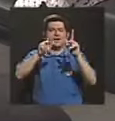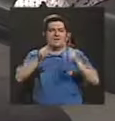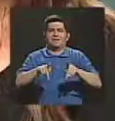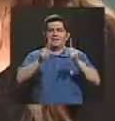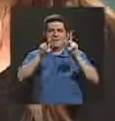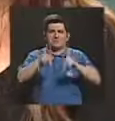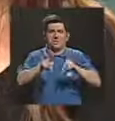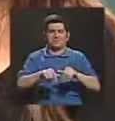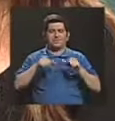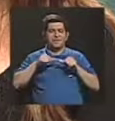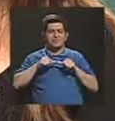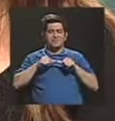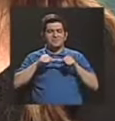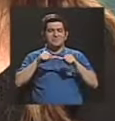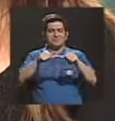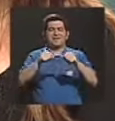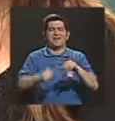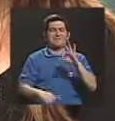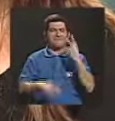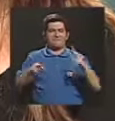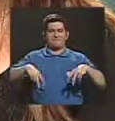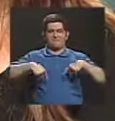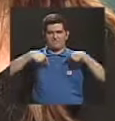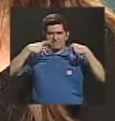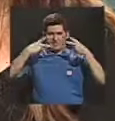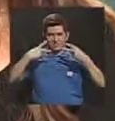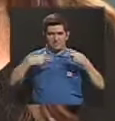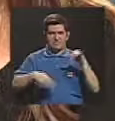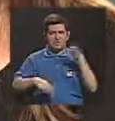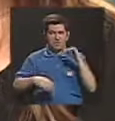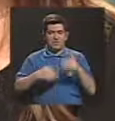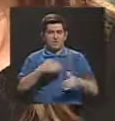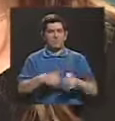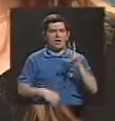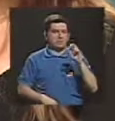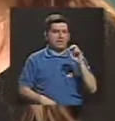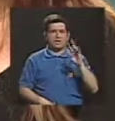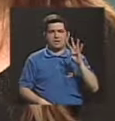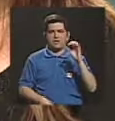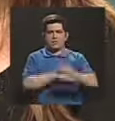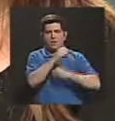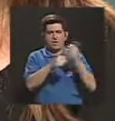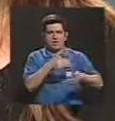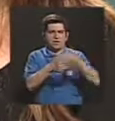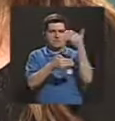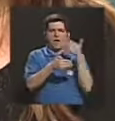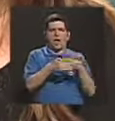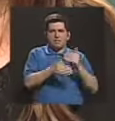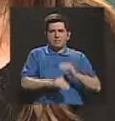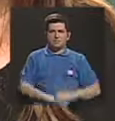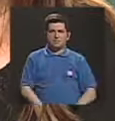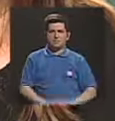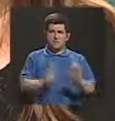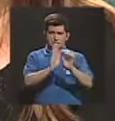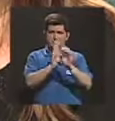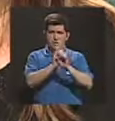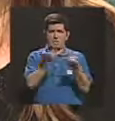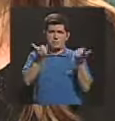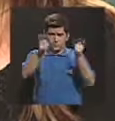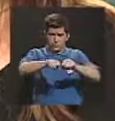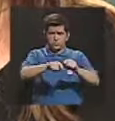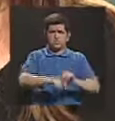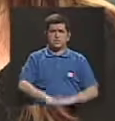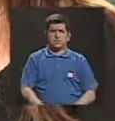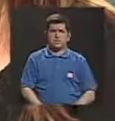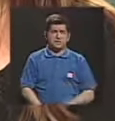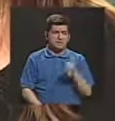personas continúen llevando un estilo de vida como lo hacían 30, 40 años atrás. Por ejemplo, nos pasa que entonces